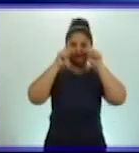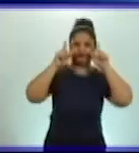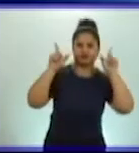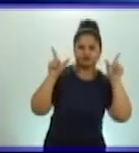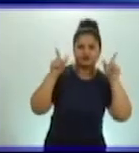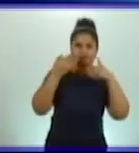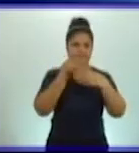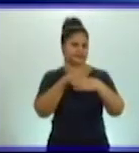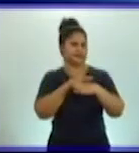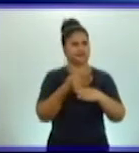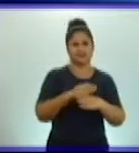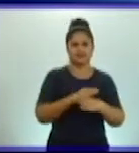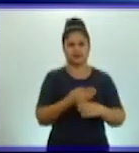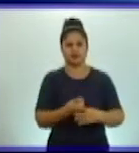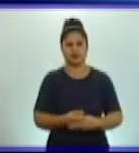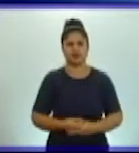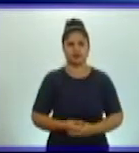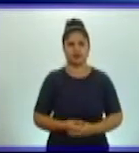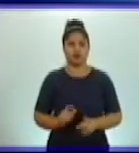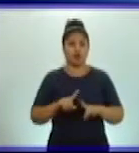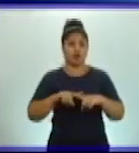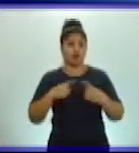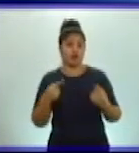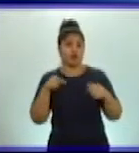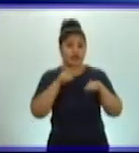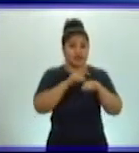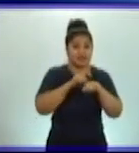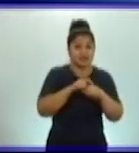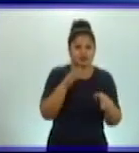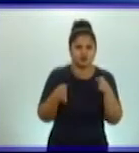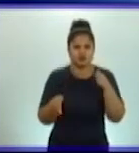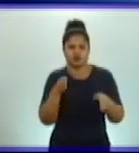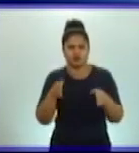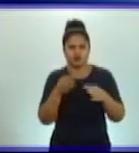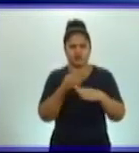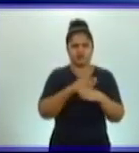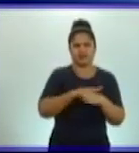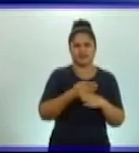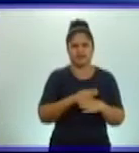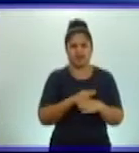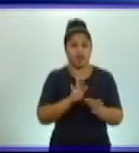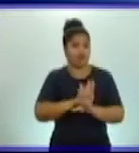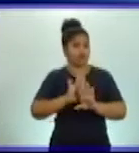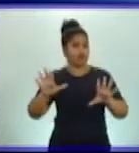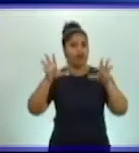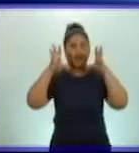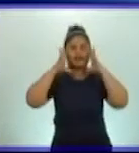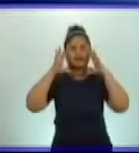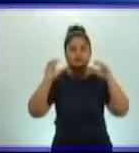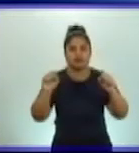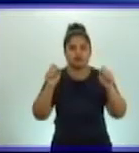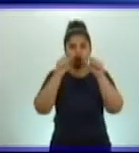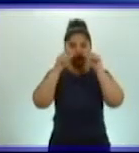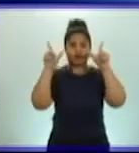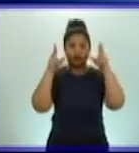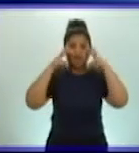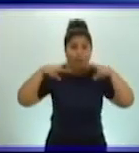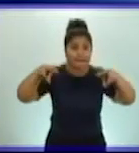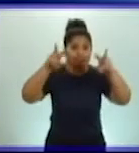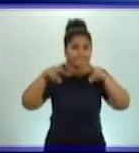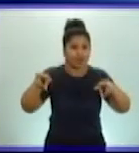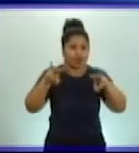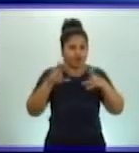abrir los ojos, porque lo ven como un momento de catarsis, es un momento de darse cuenta de algo. ¿Y qué pasó cuando los